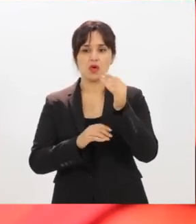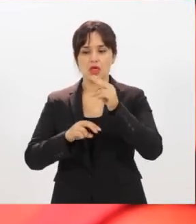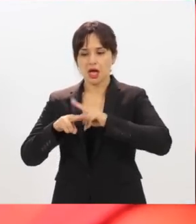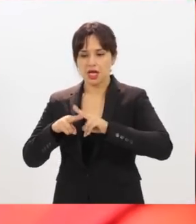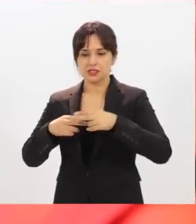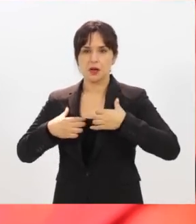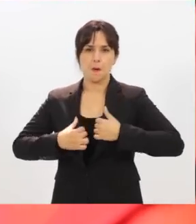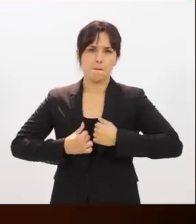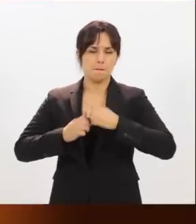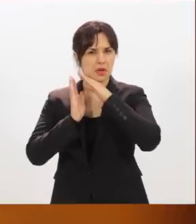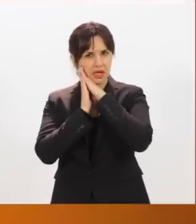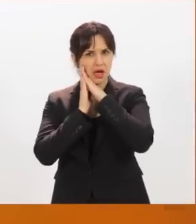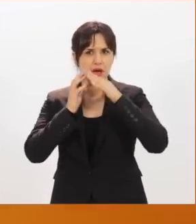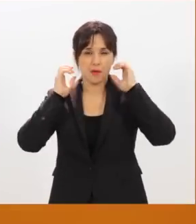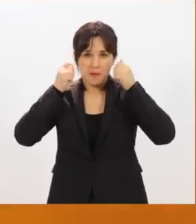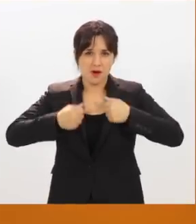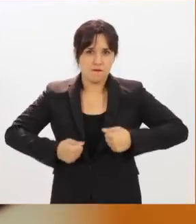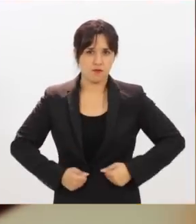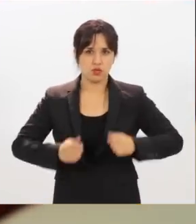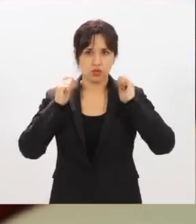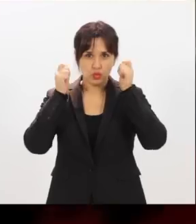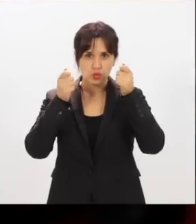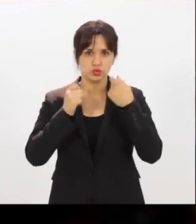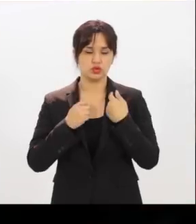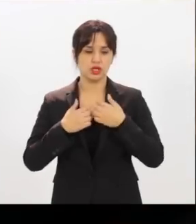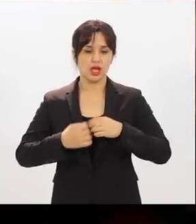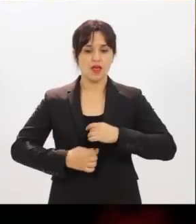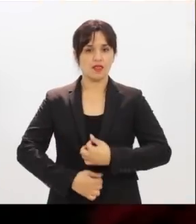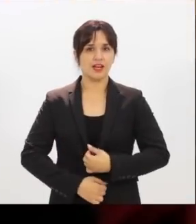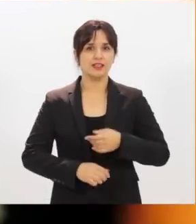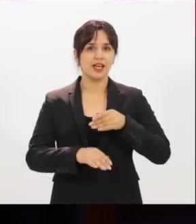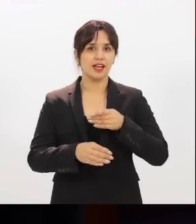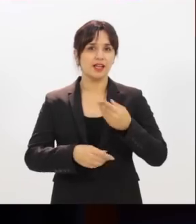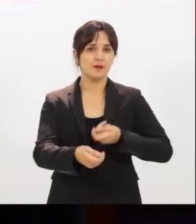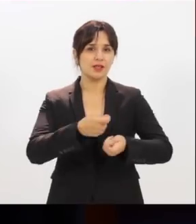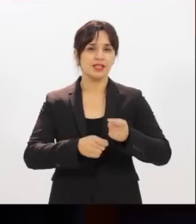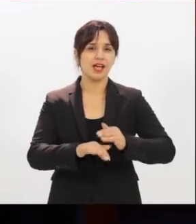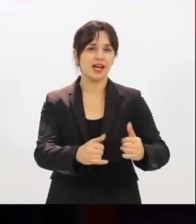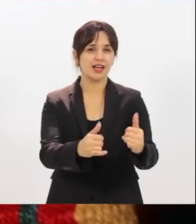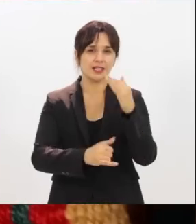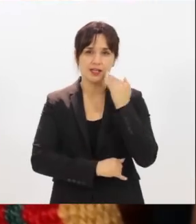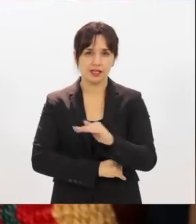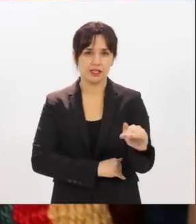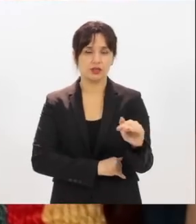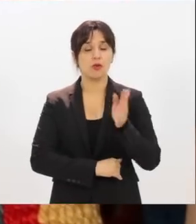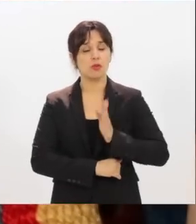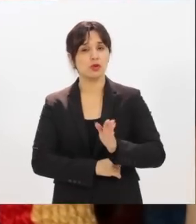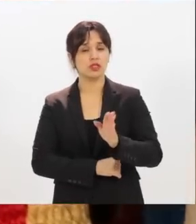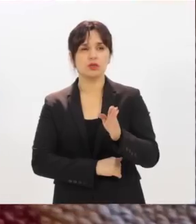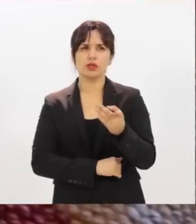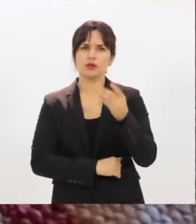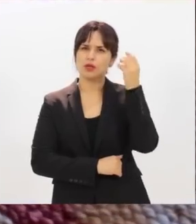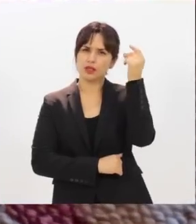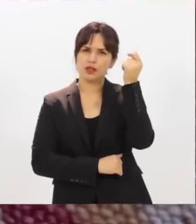fabricar pijamas, buzos y a venderlos a jardines infantiles. Seguí en eso hasta que de repente se me ocurrió la